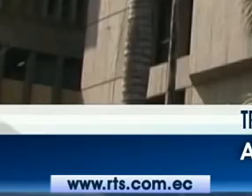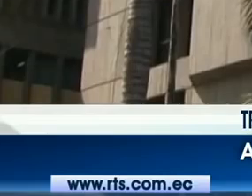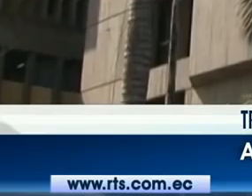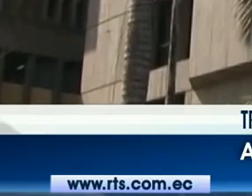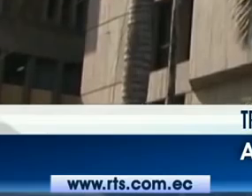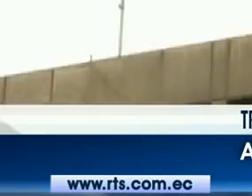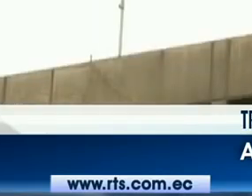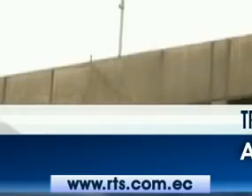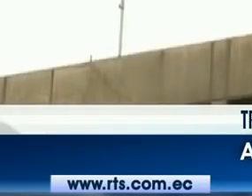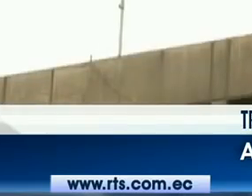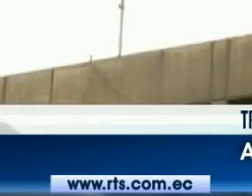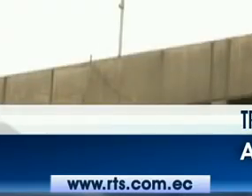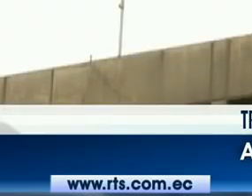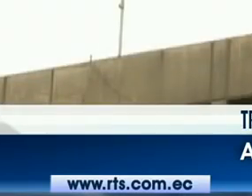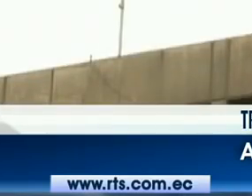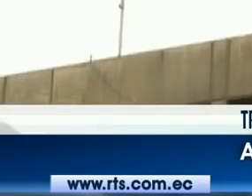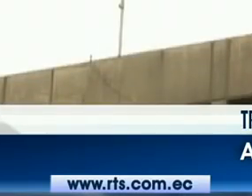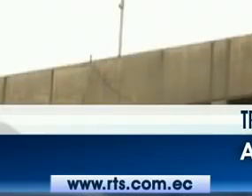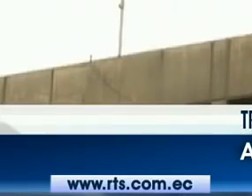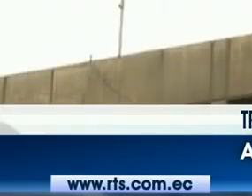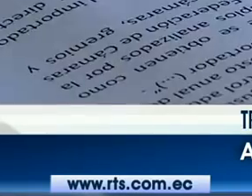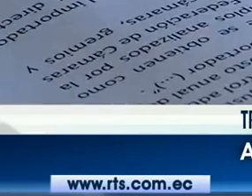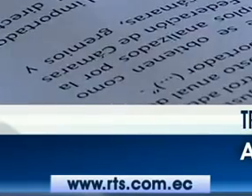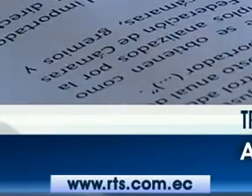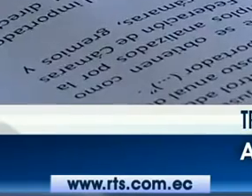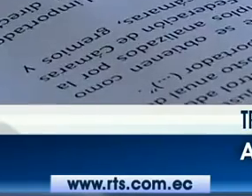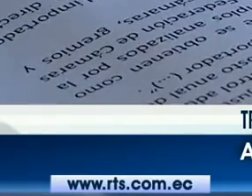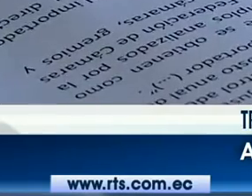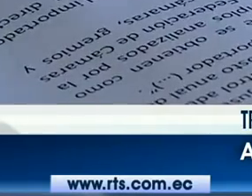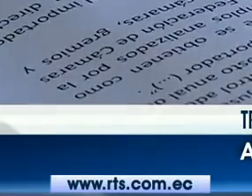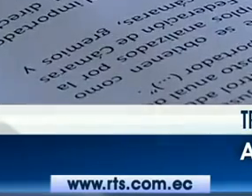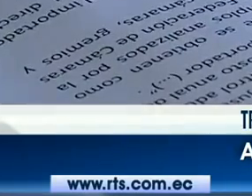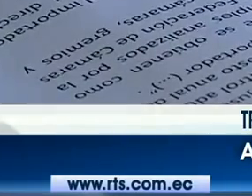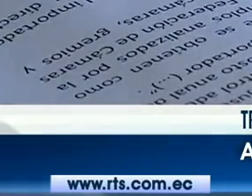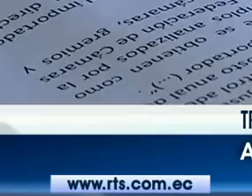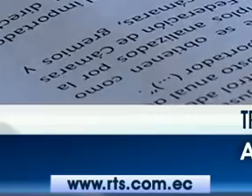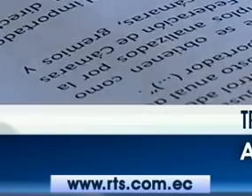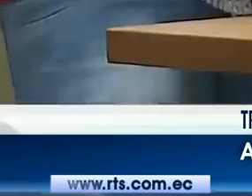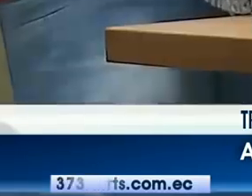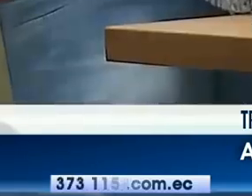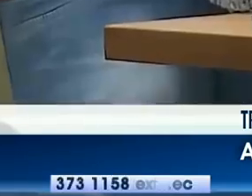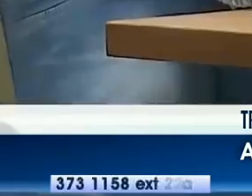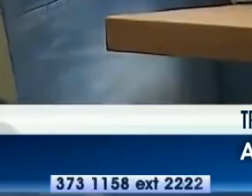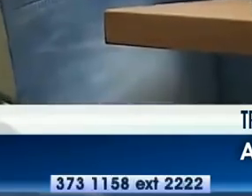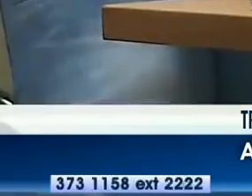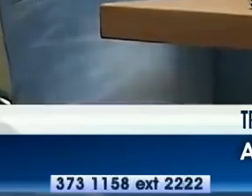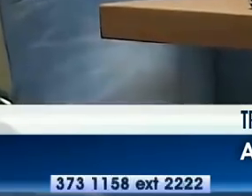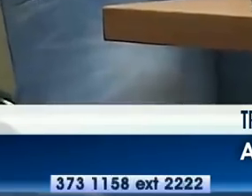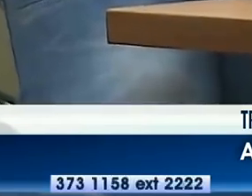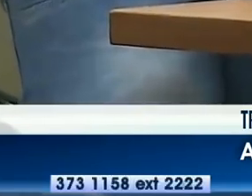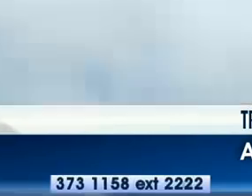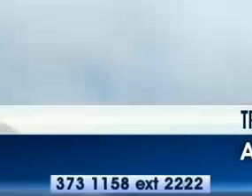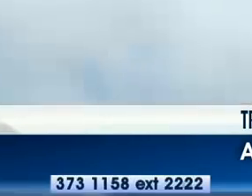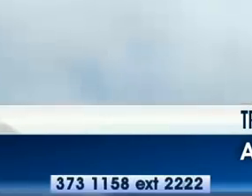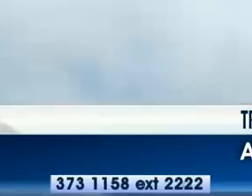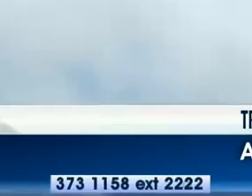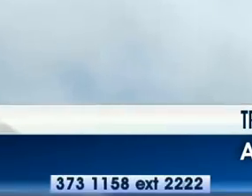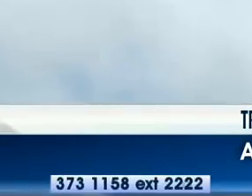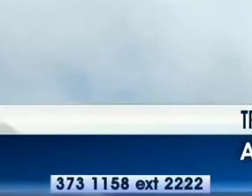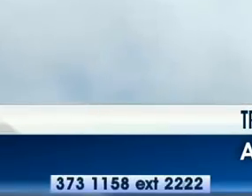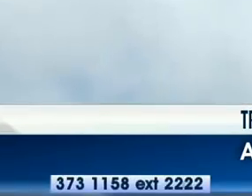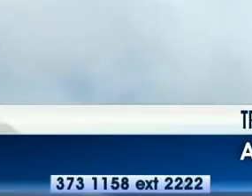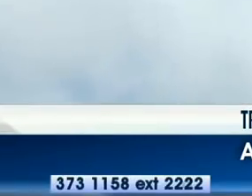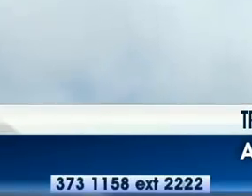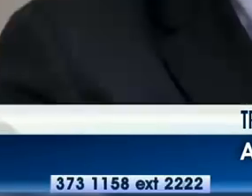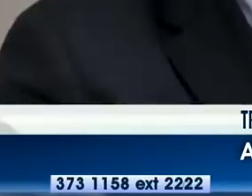por la Secretaría General de la CAN se mantendrá, en tanto se emita la resolución definitiva que resuelve el recurso de reconsideración presentado